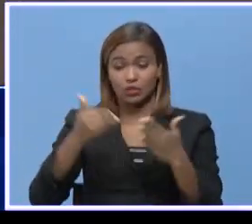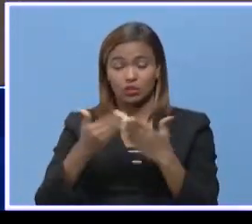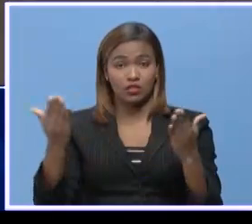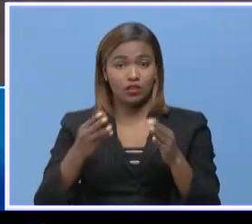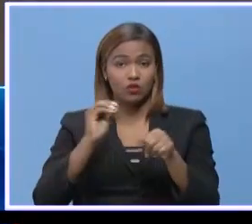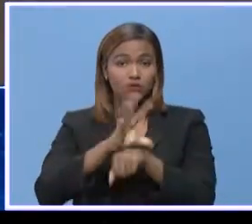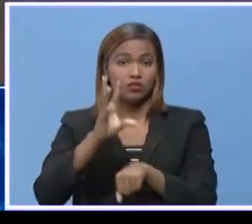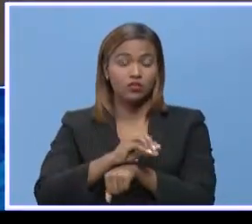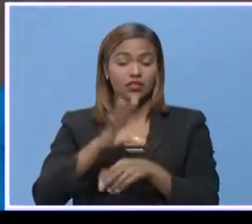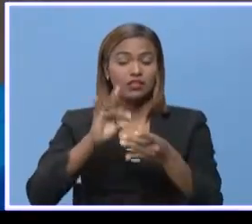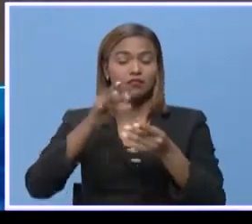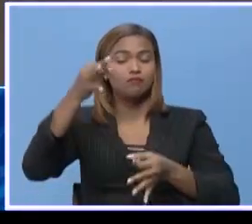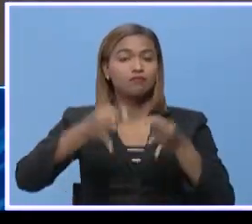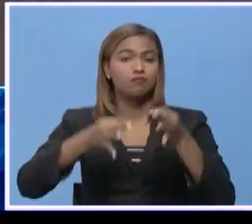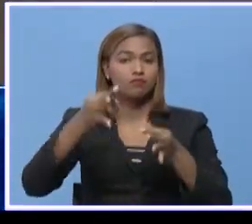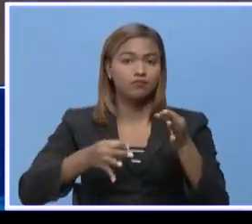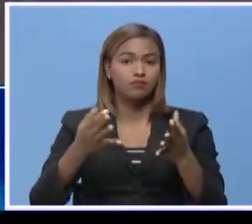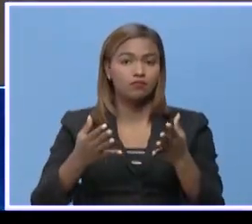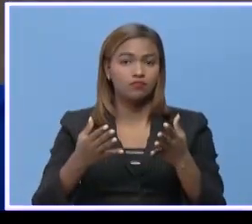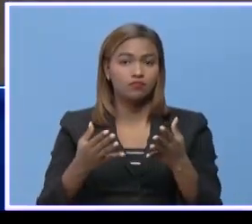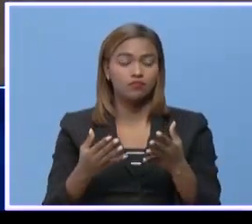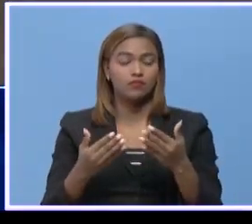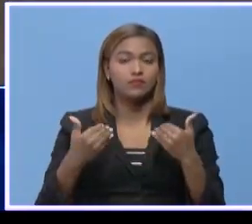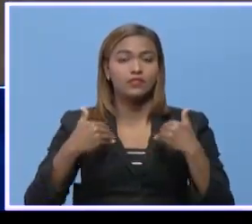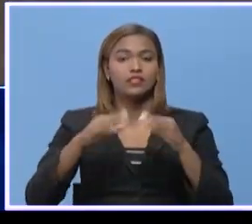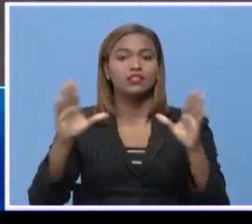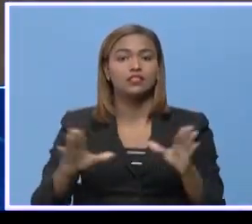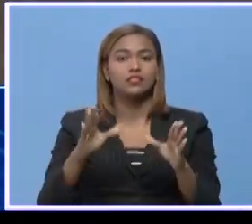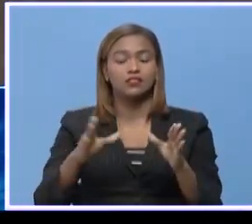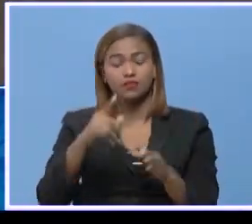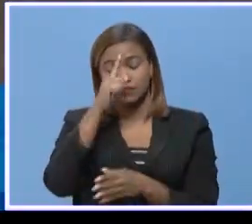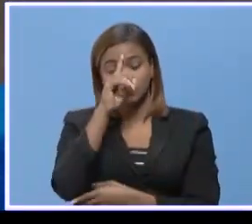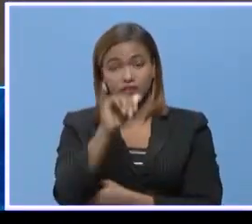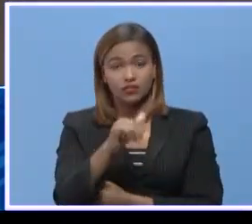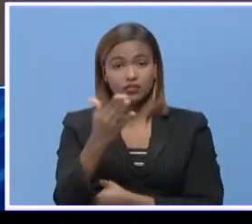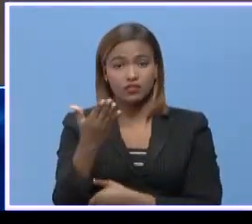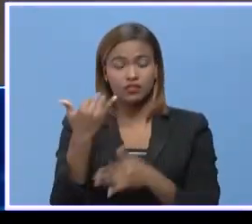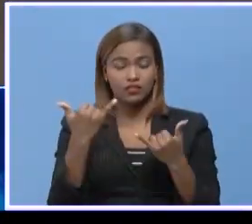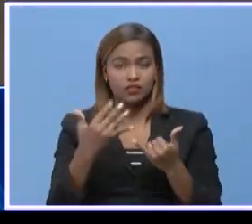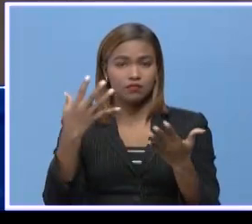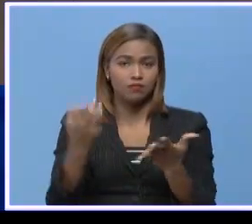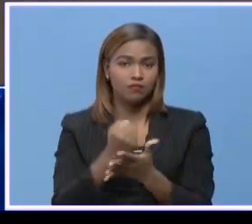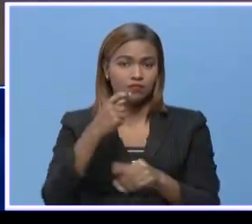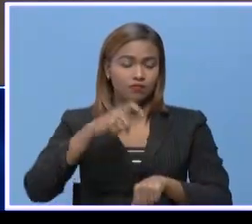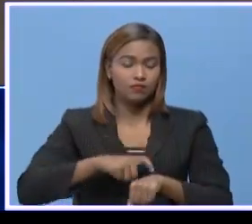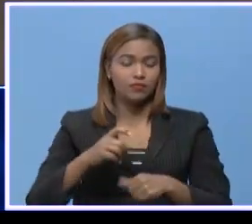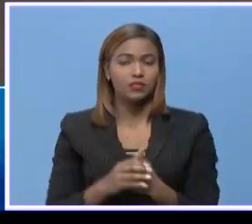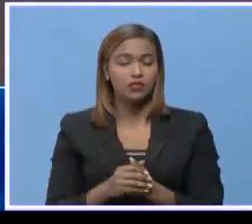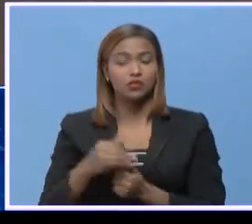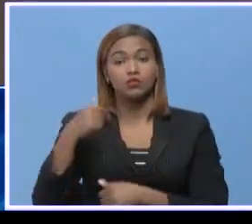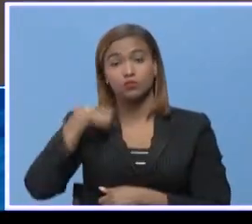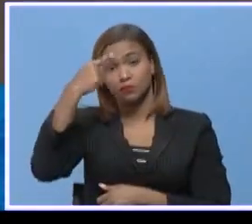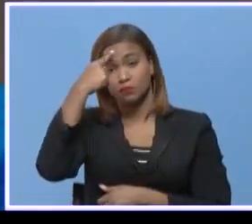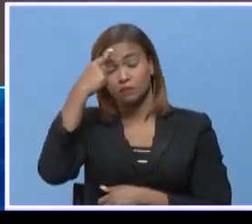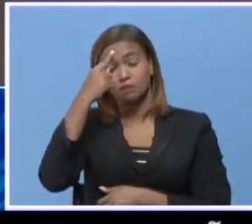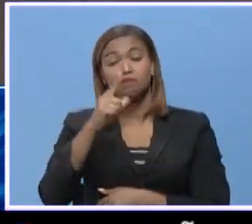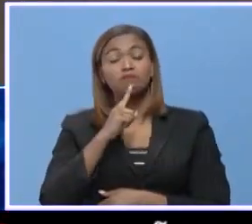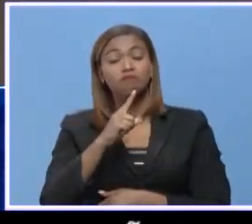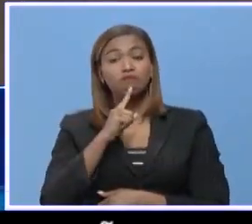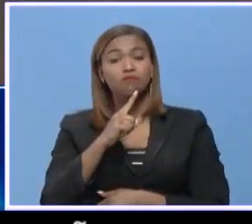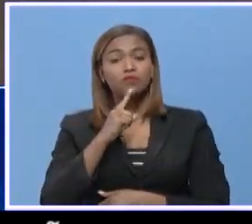del Consejo de la Magistratura se hizo ahora en esta oportunidad. Yo creo que